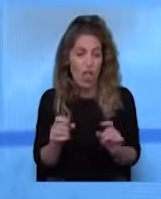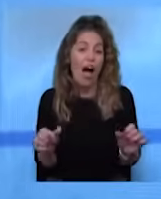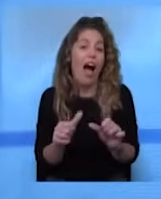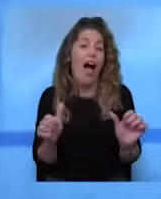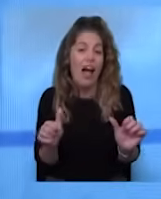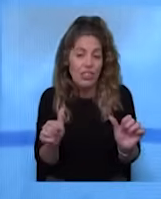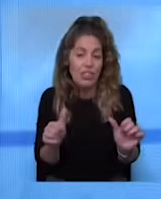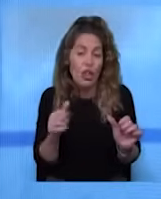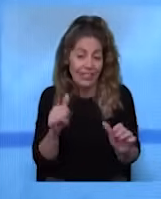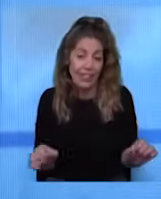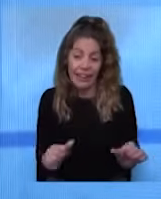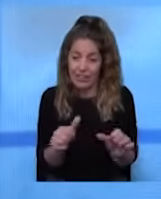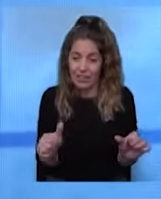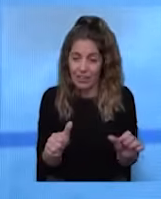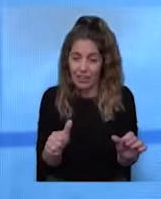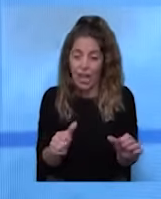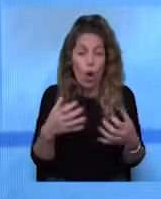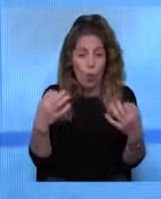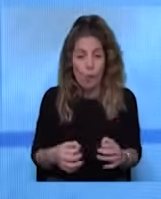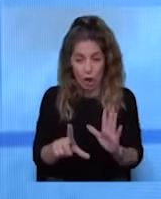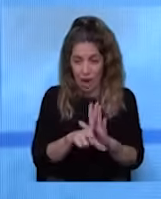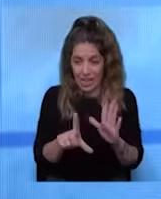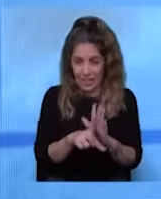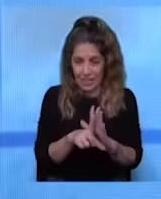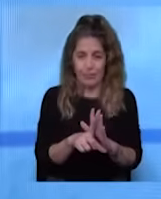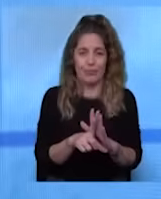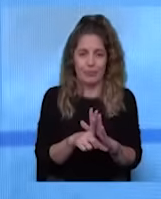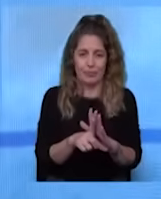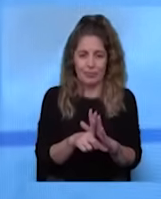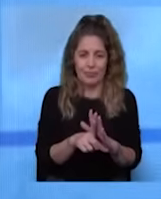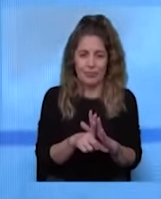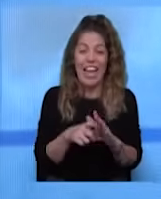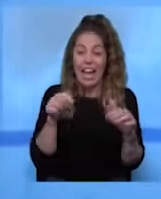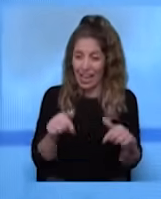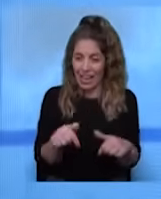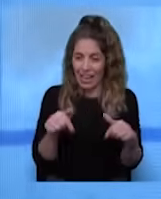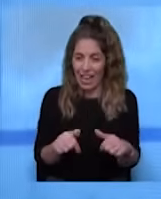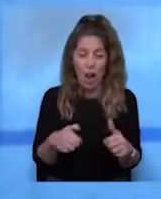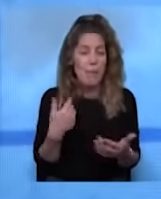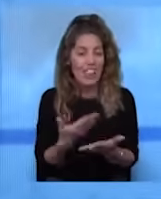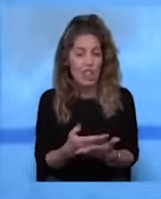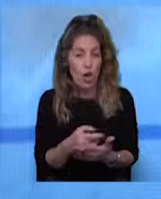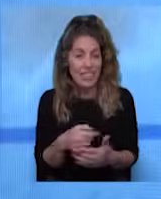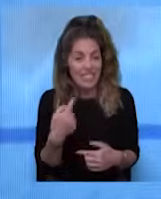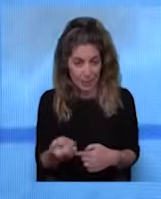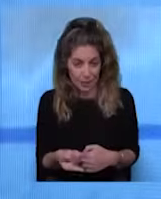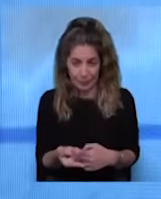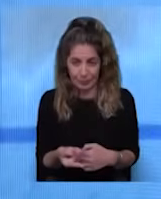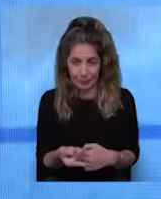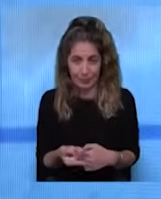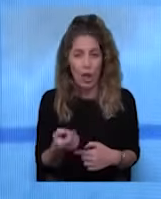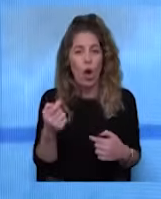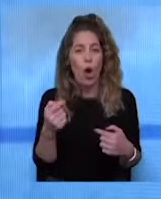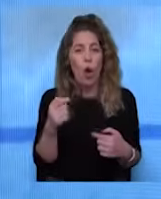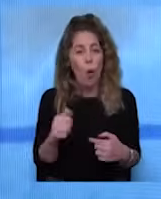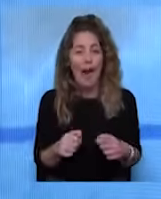legisladora hagan lo que tienen que hacer que es cumplir con las leyes Ajá eh acá el planteo es el siguiente Wilmar o hay